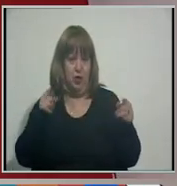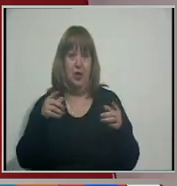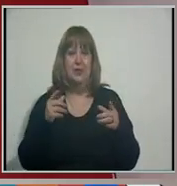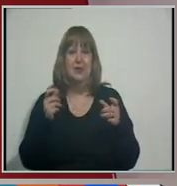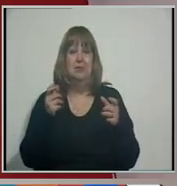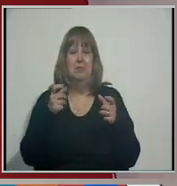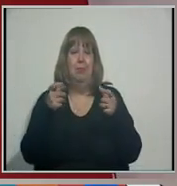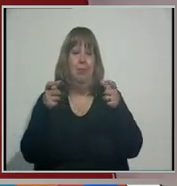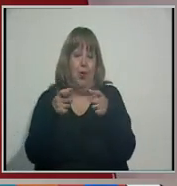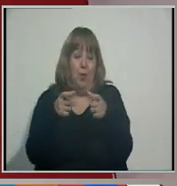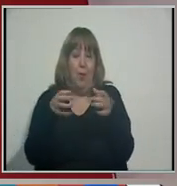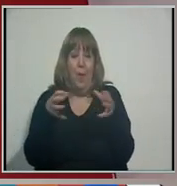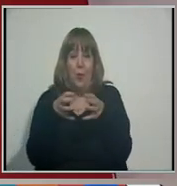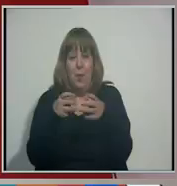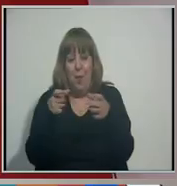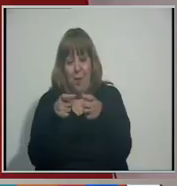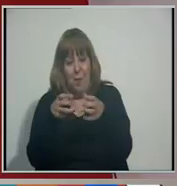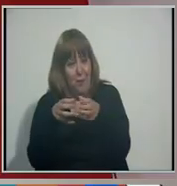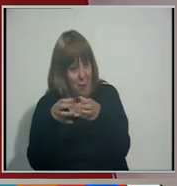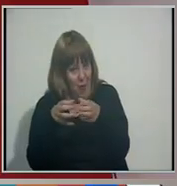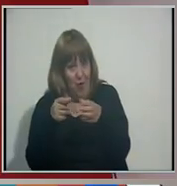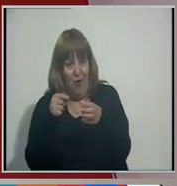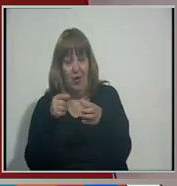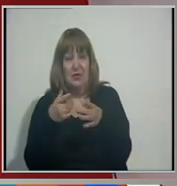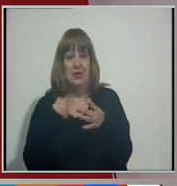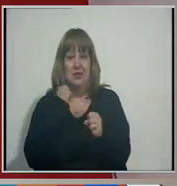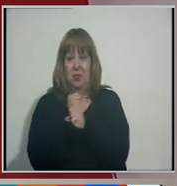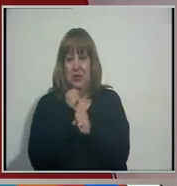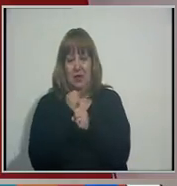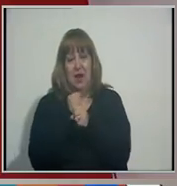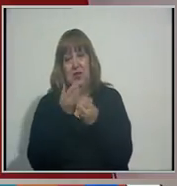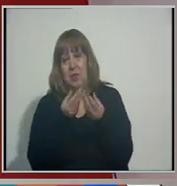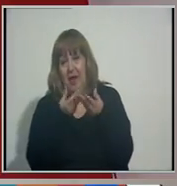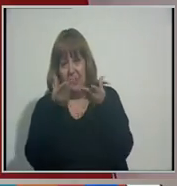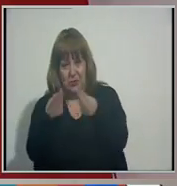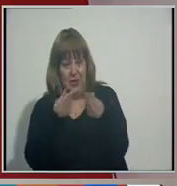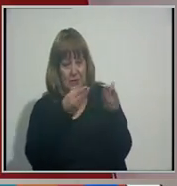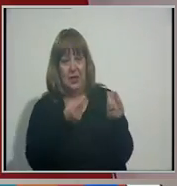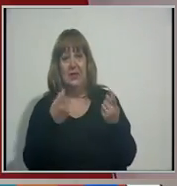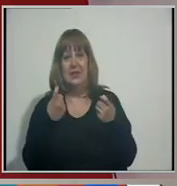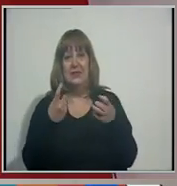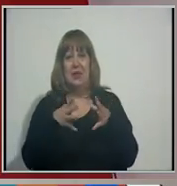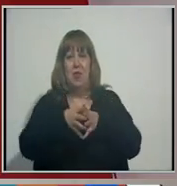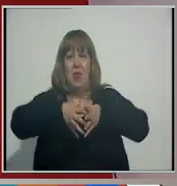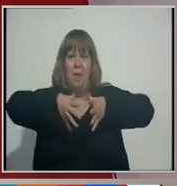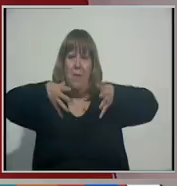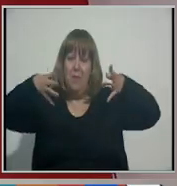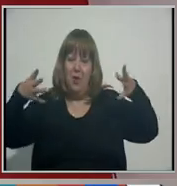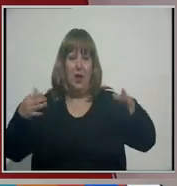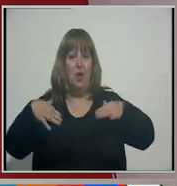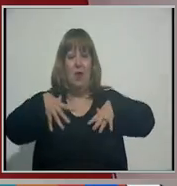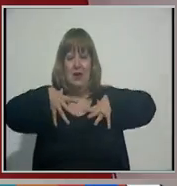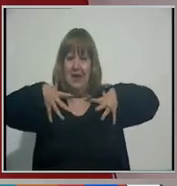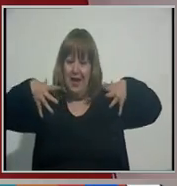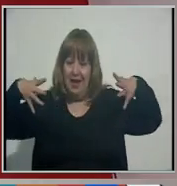pocos. Hoy en día somos pocos los que estamos haciendo algo. Y necesitamos más. Necesitamos armar un ejército de gente que ayude. Y no